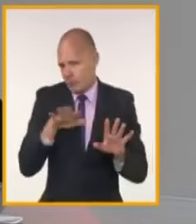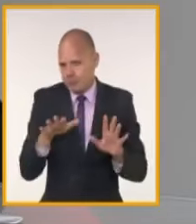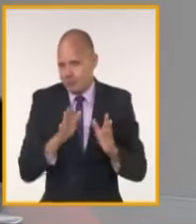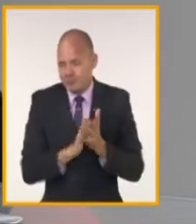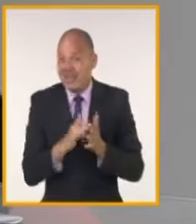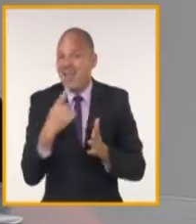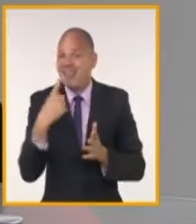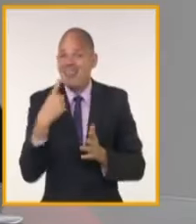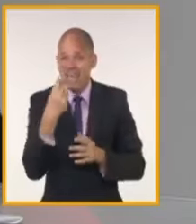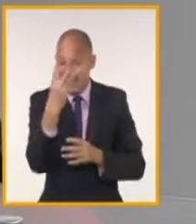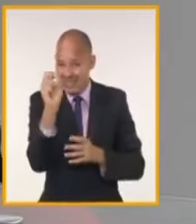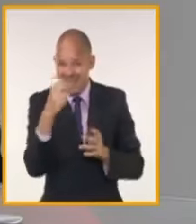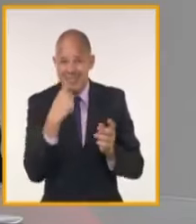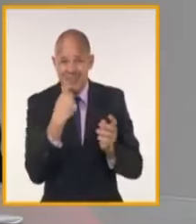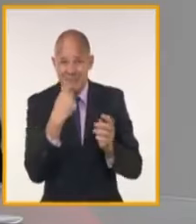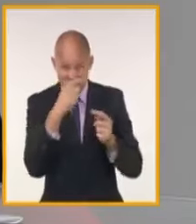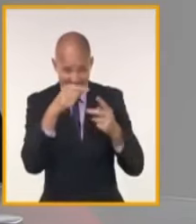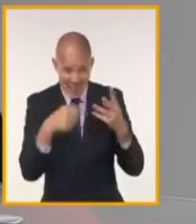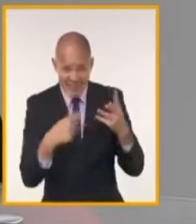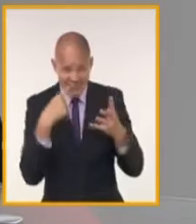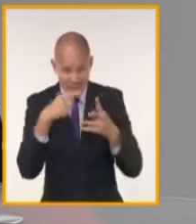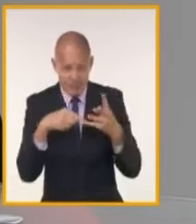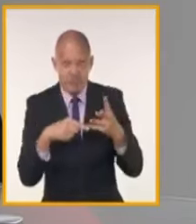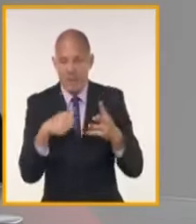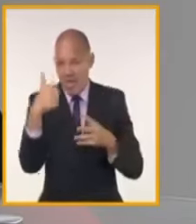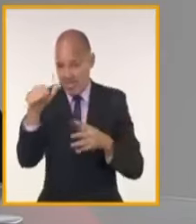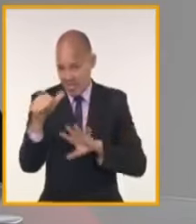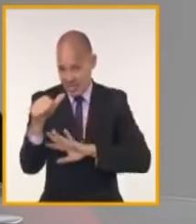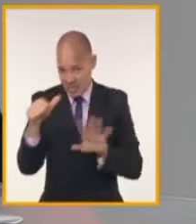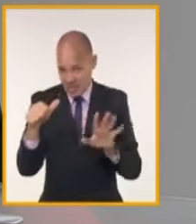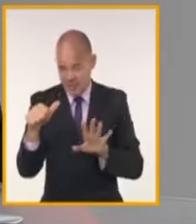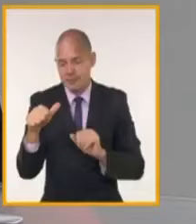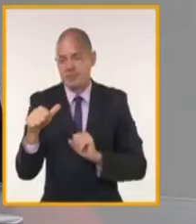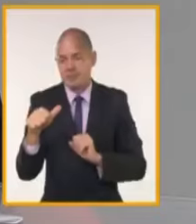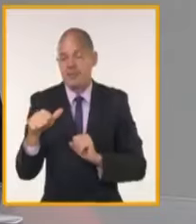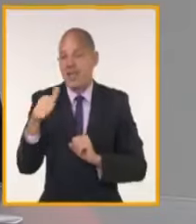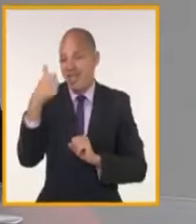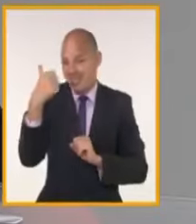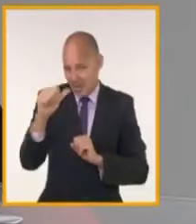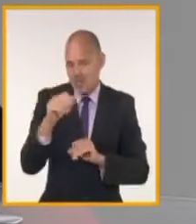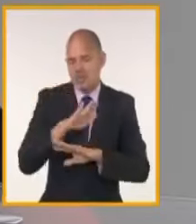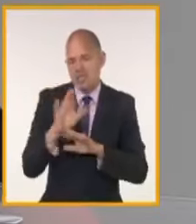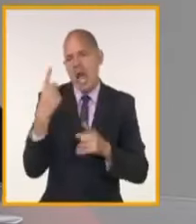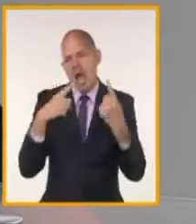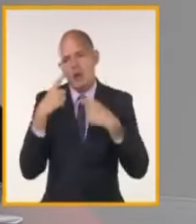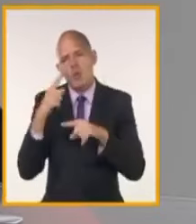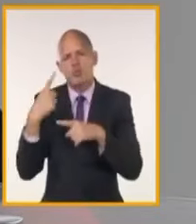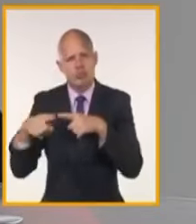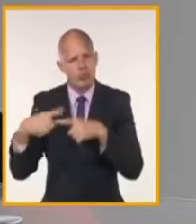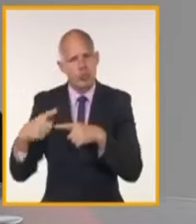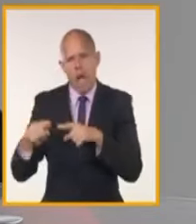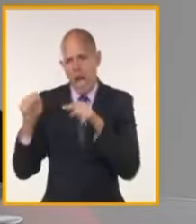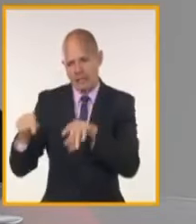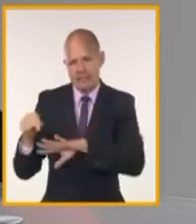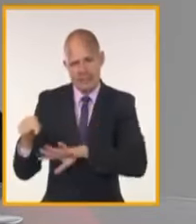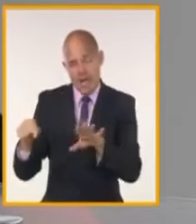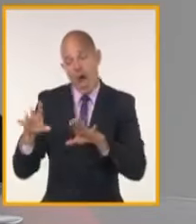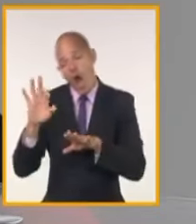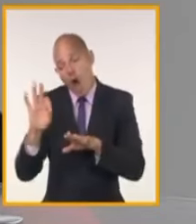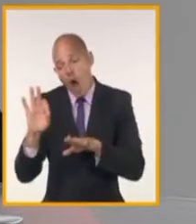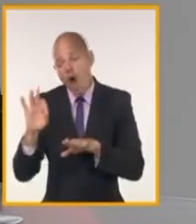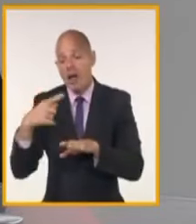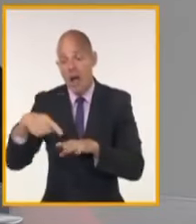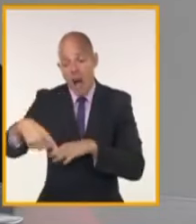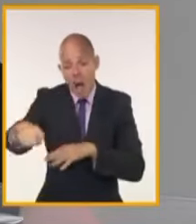30 parques hay 10 que ya los recursos o están en Cuba o llegan en lo que resta de